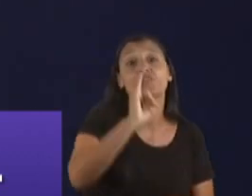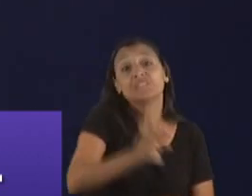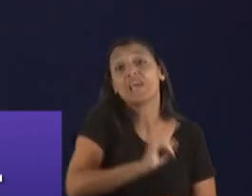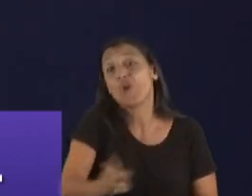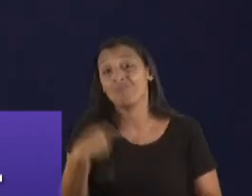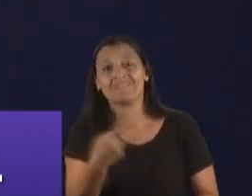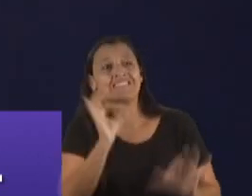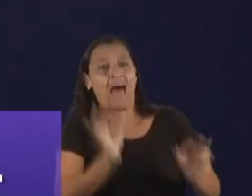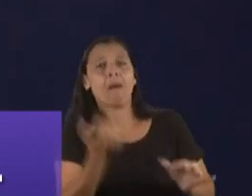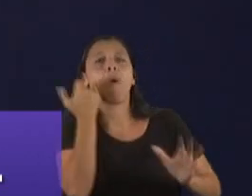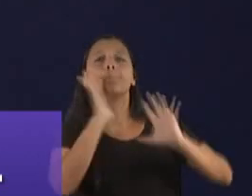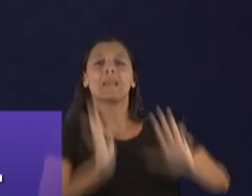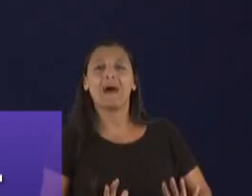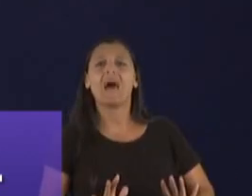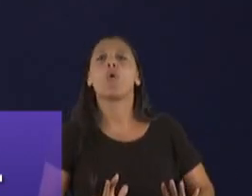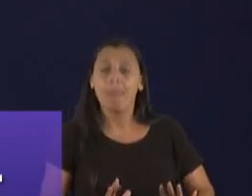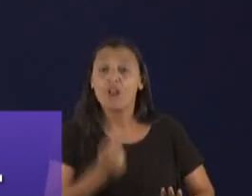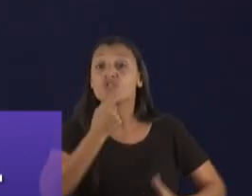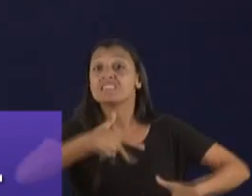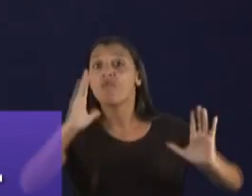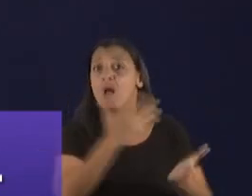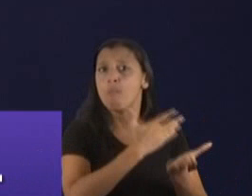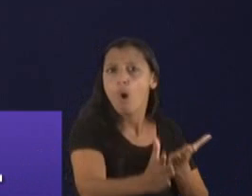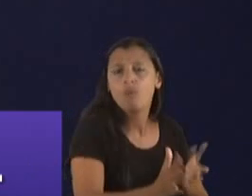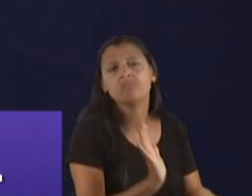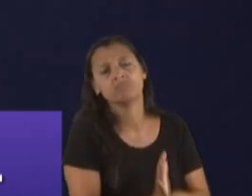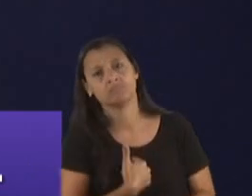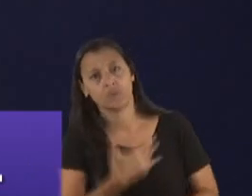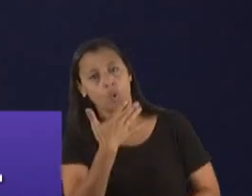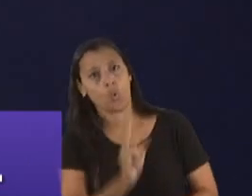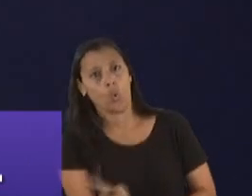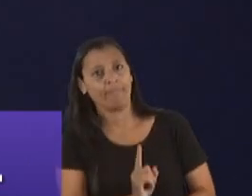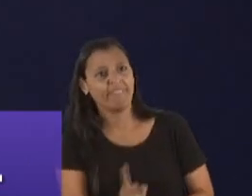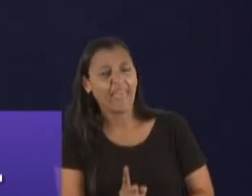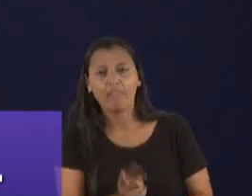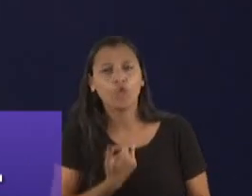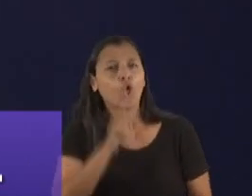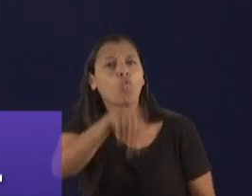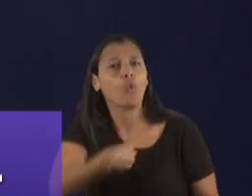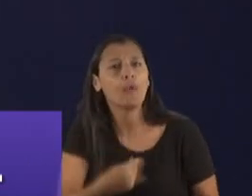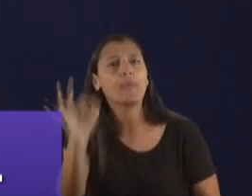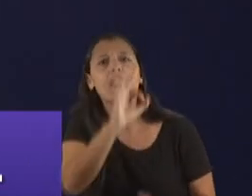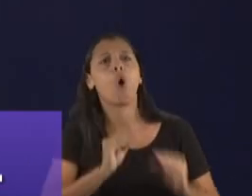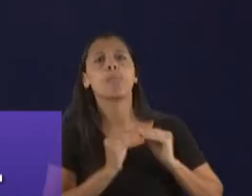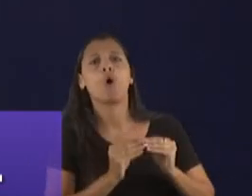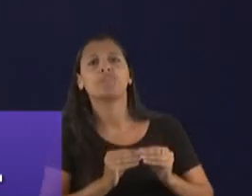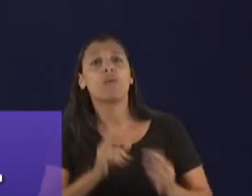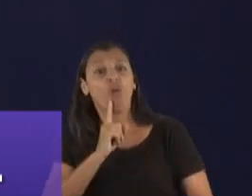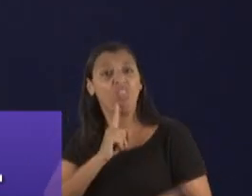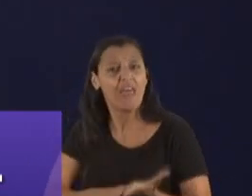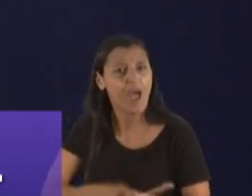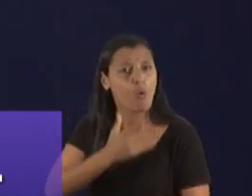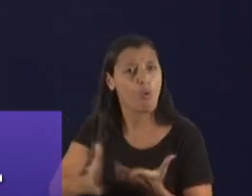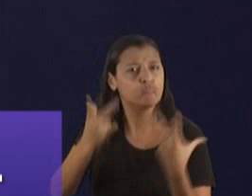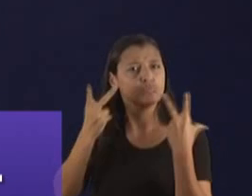existentes de que eso efectivamente ocurra. Nos da la sensación que no hay demasiados elementos para que el DNU sea